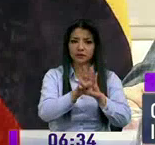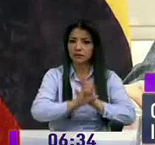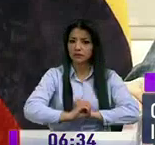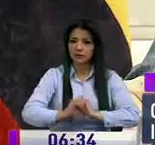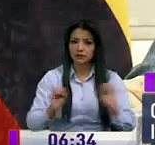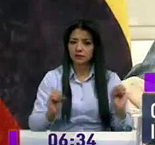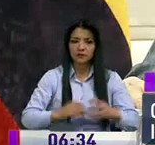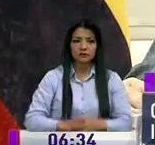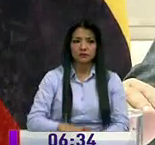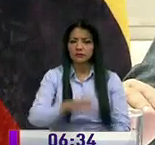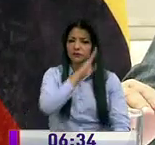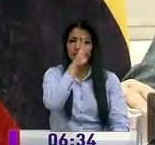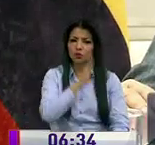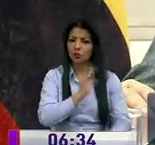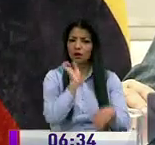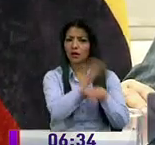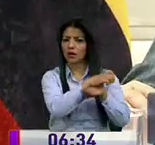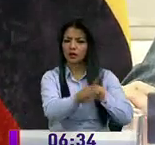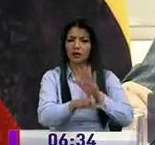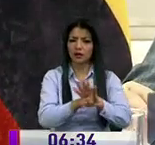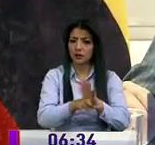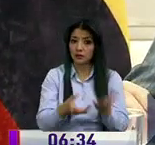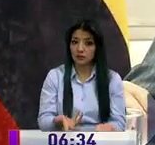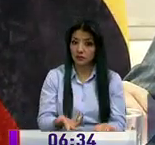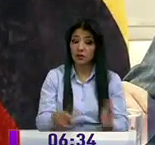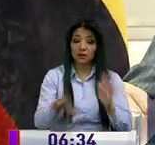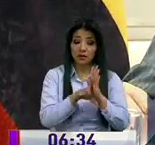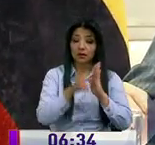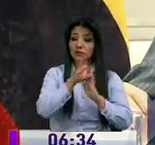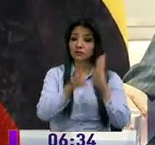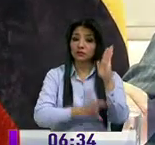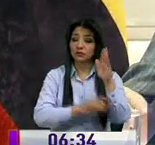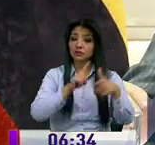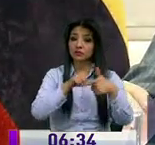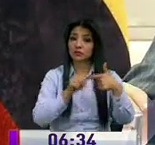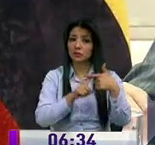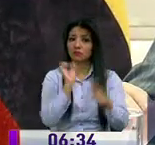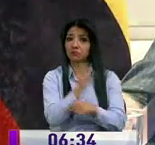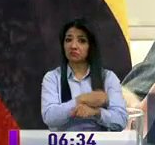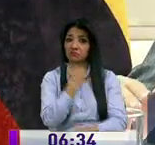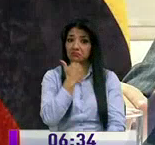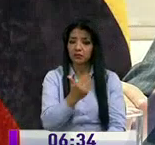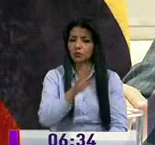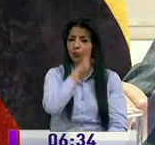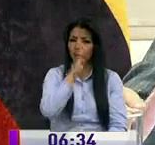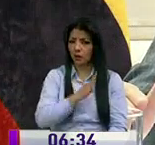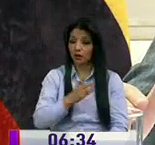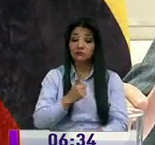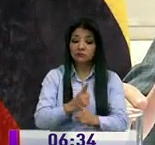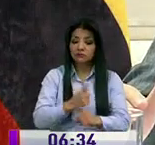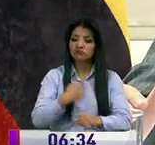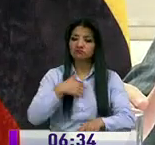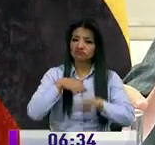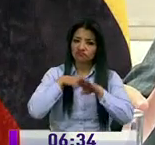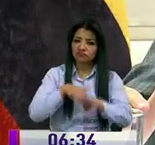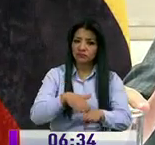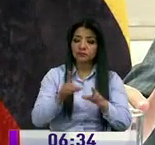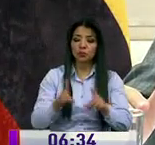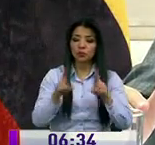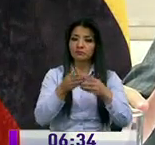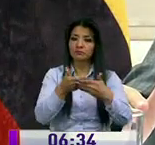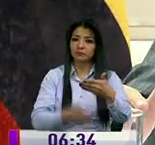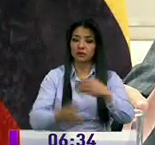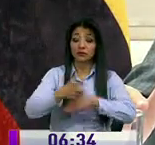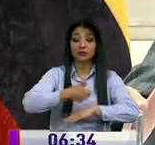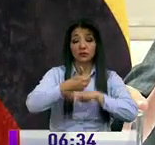se violentó ni la ley ni la Constitución y también nos respalda el documento de la